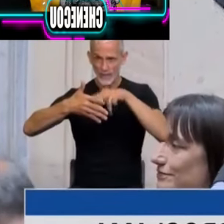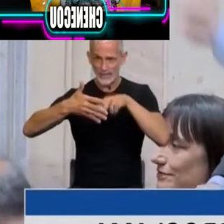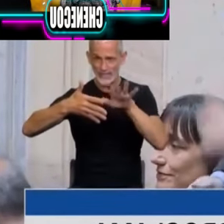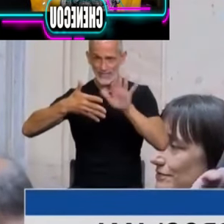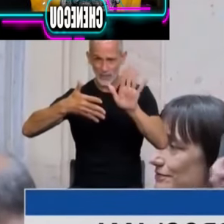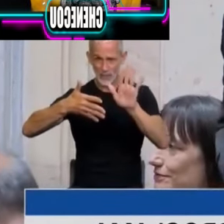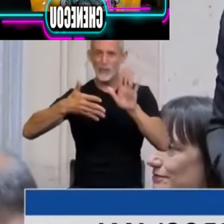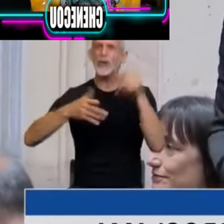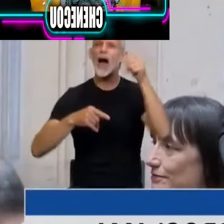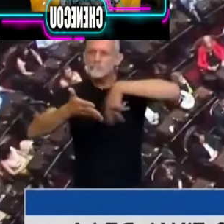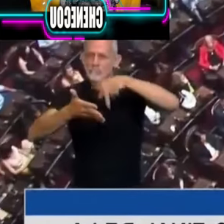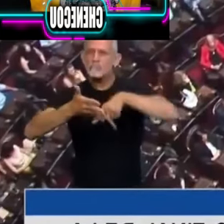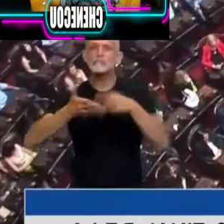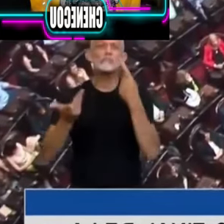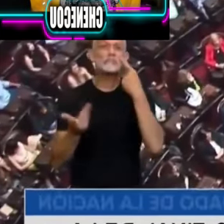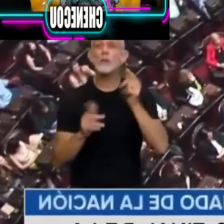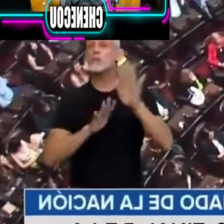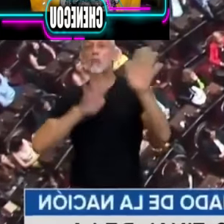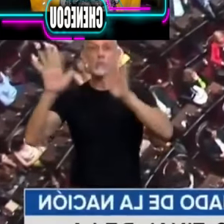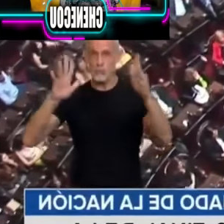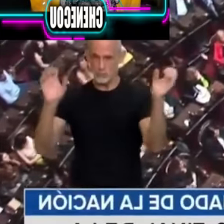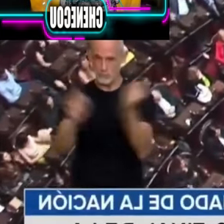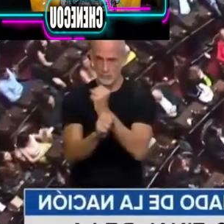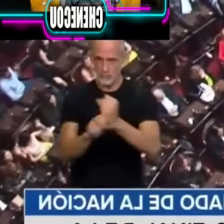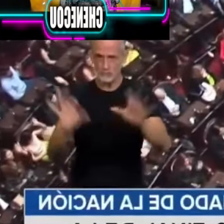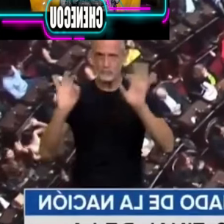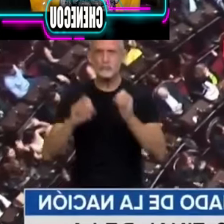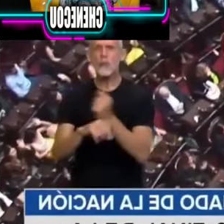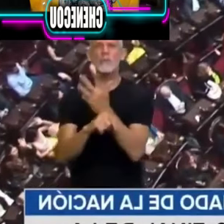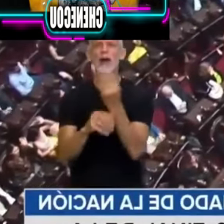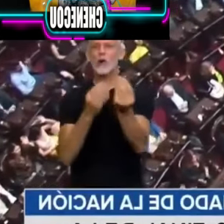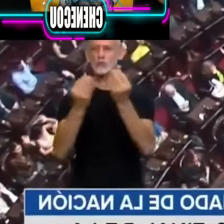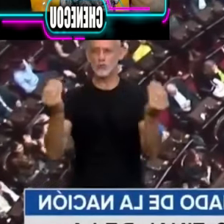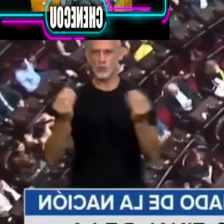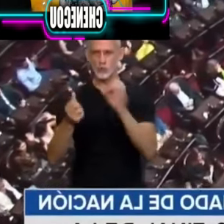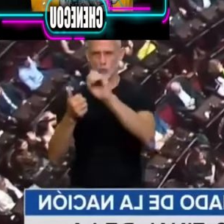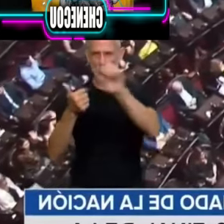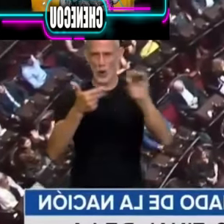Sigue. Corresponde ahora, hay aprobación.